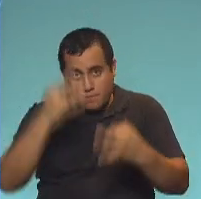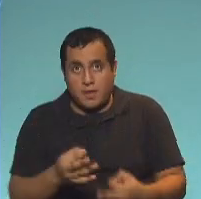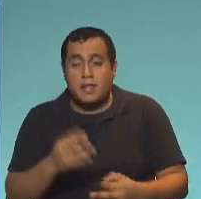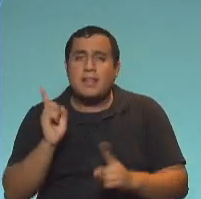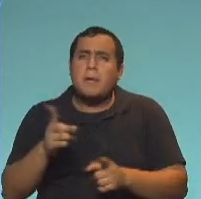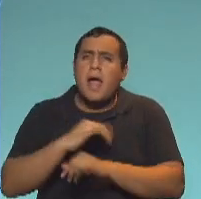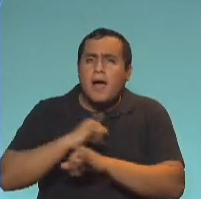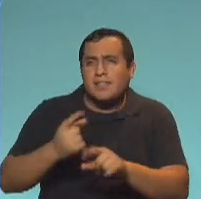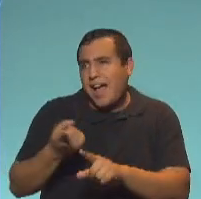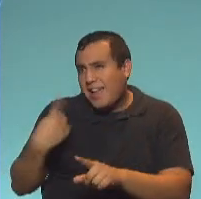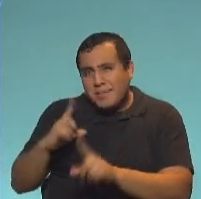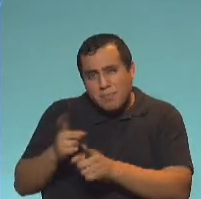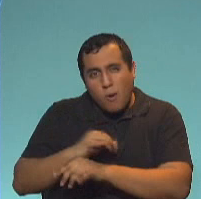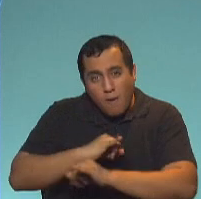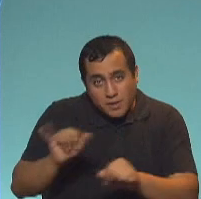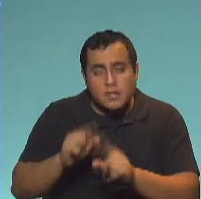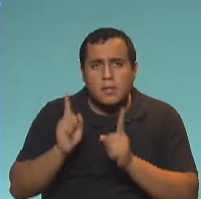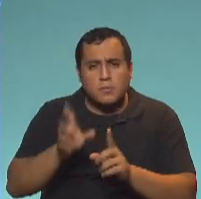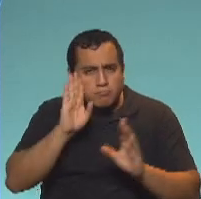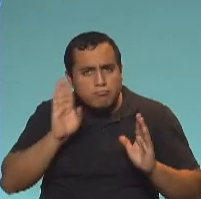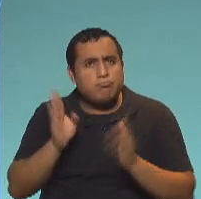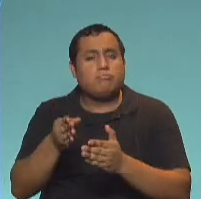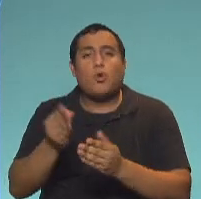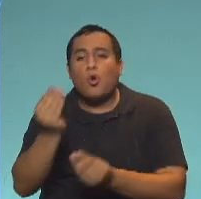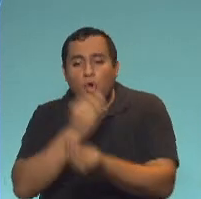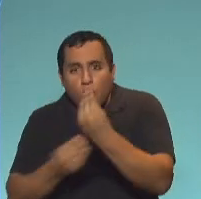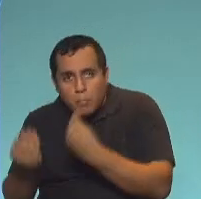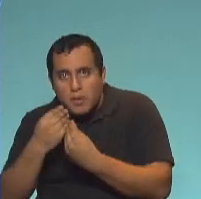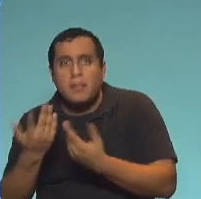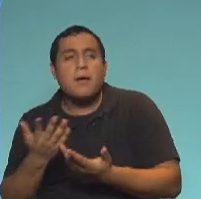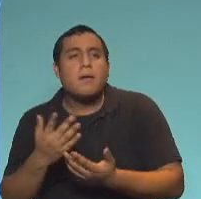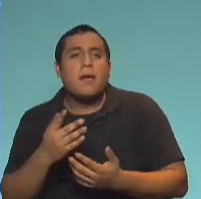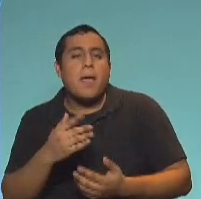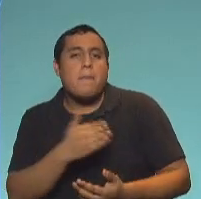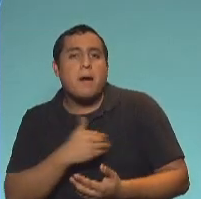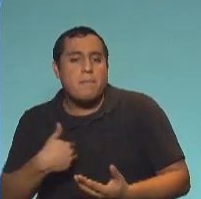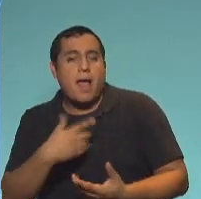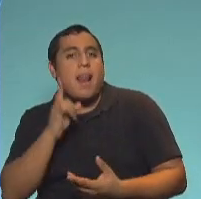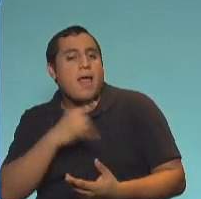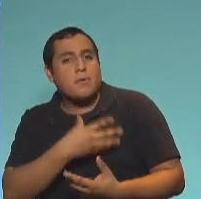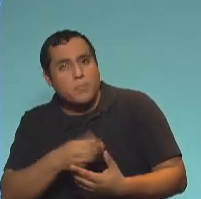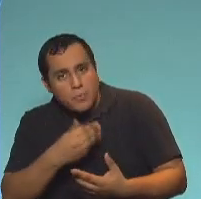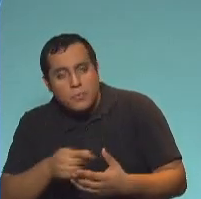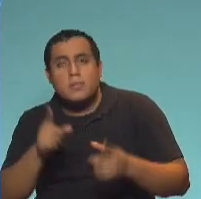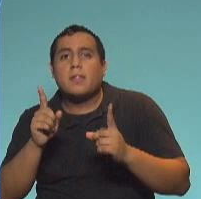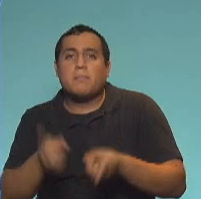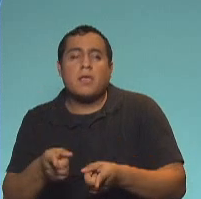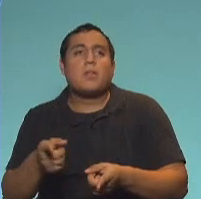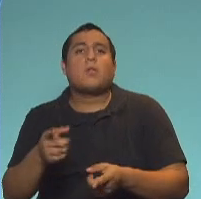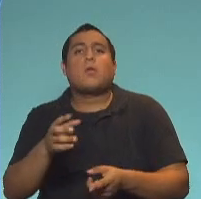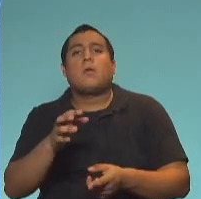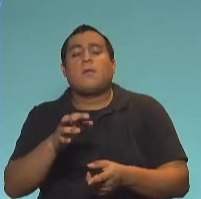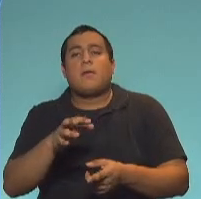anteriormente enfocarse también en la alimentación con leche de madre con también